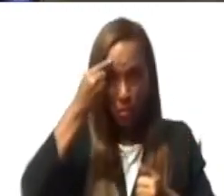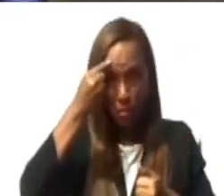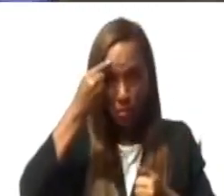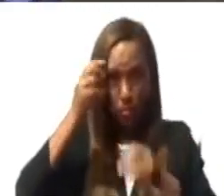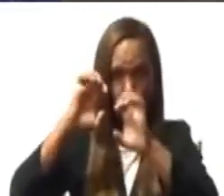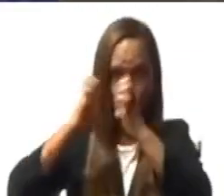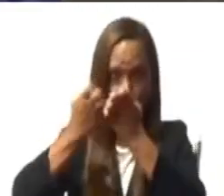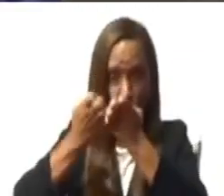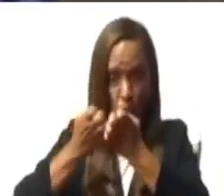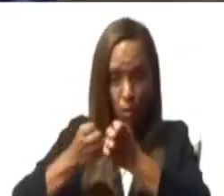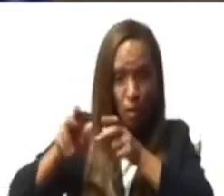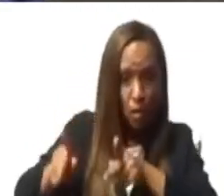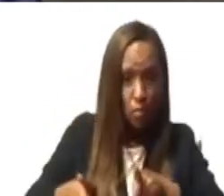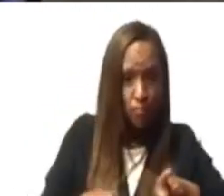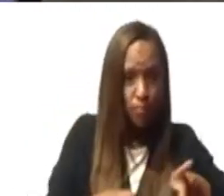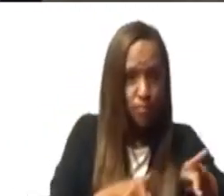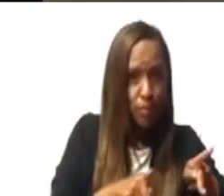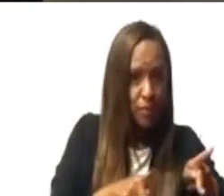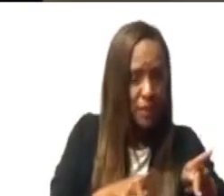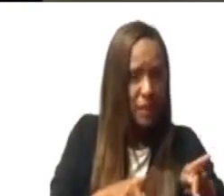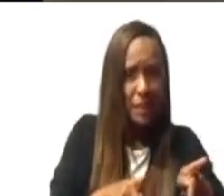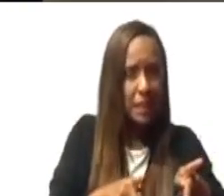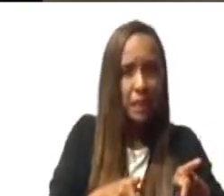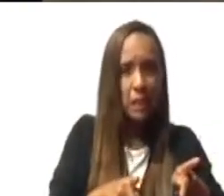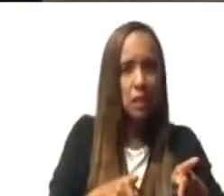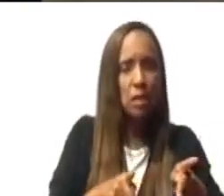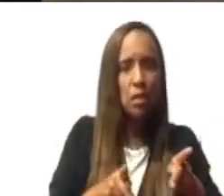soporte de la democracia.